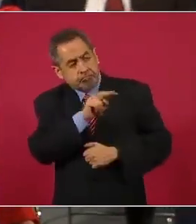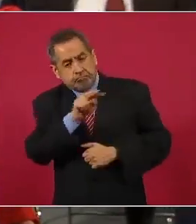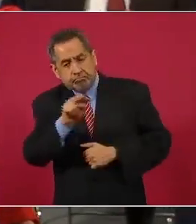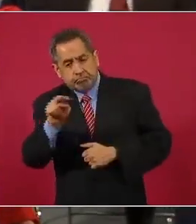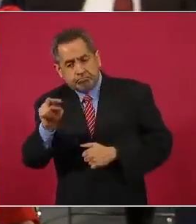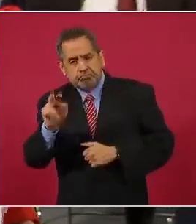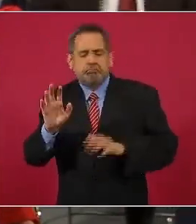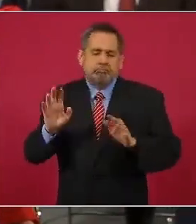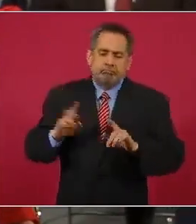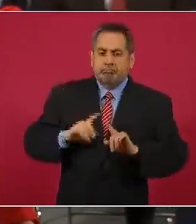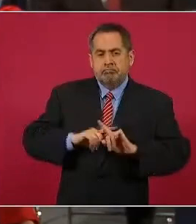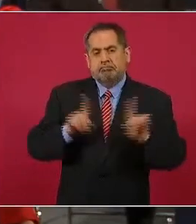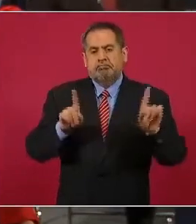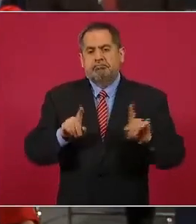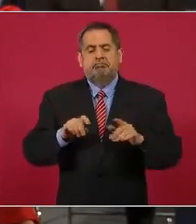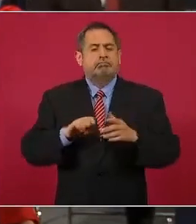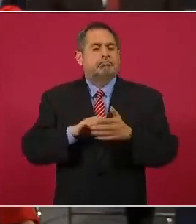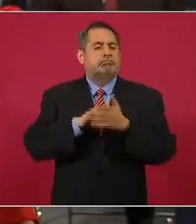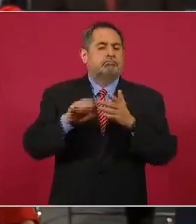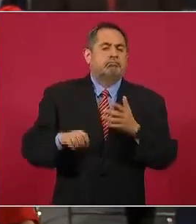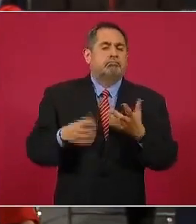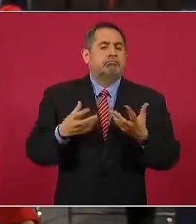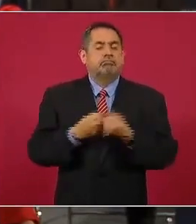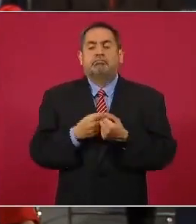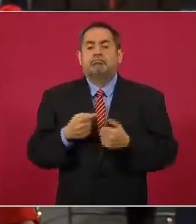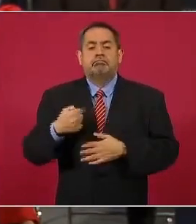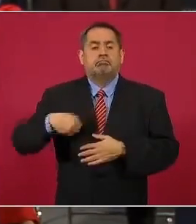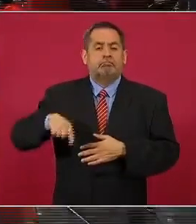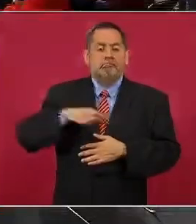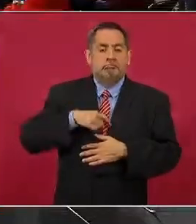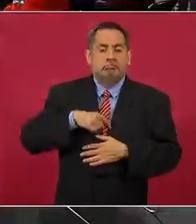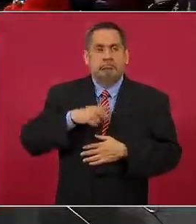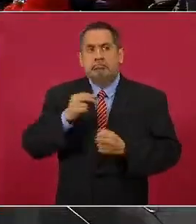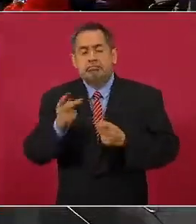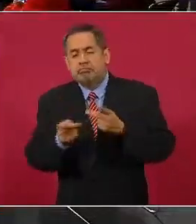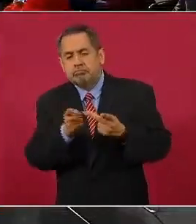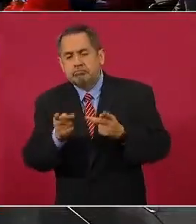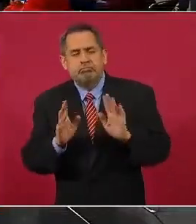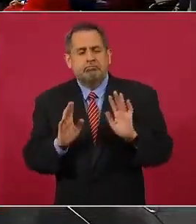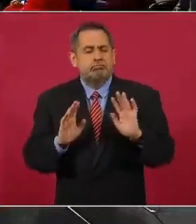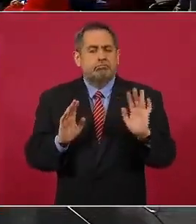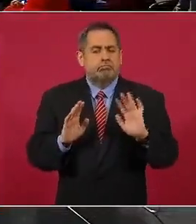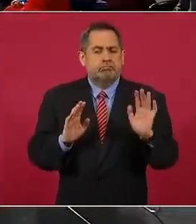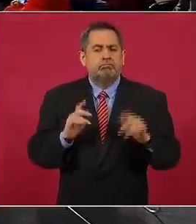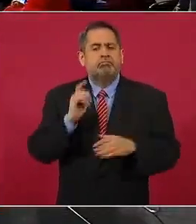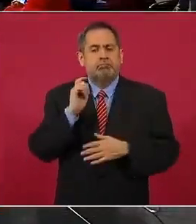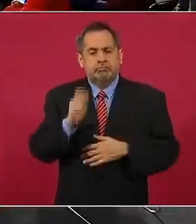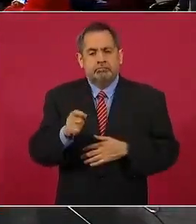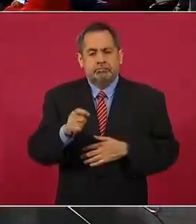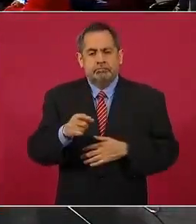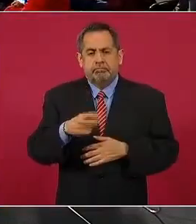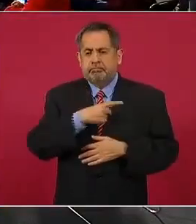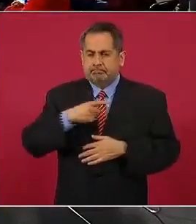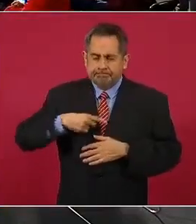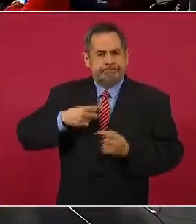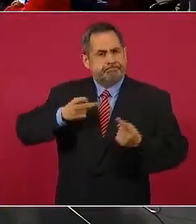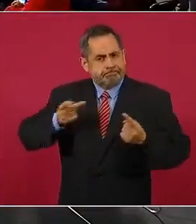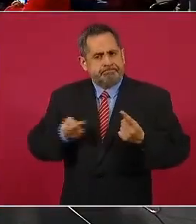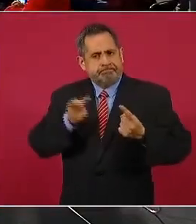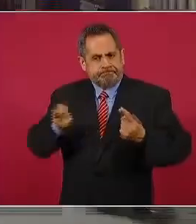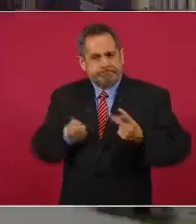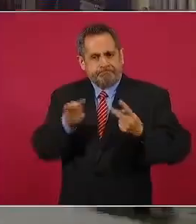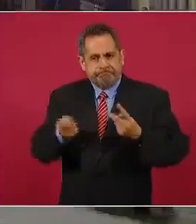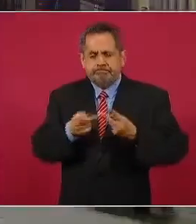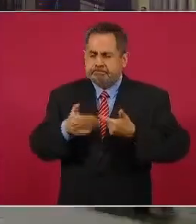la diferencia, por ejemplo, que tenemos es que, más allá de no preguntar, al contrario, creo que tenemos que preguntar, tenemos